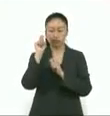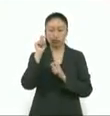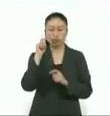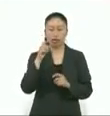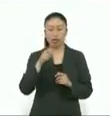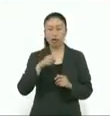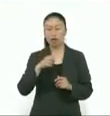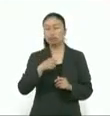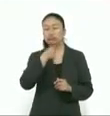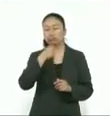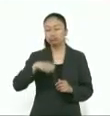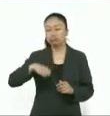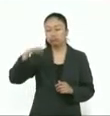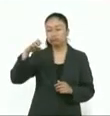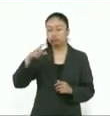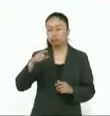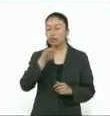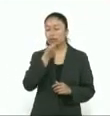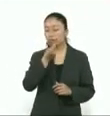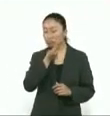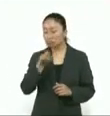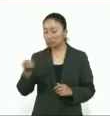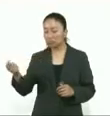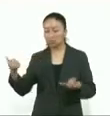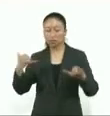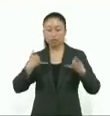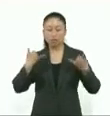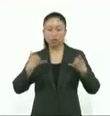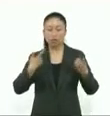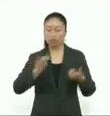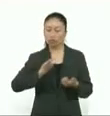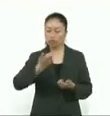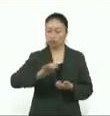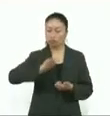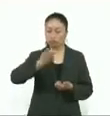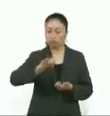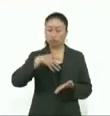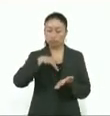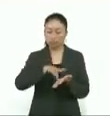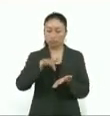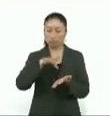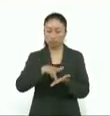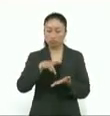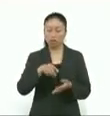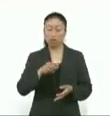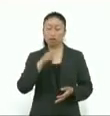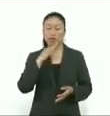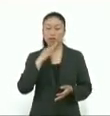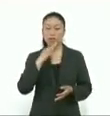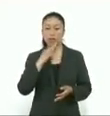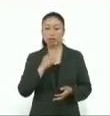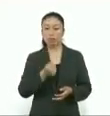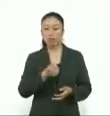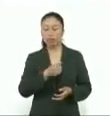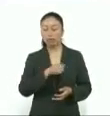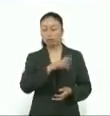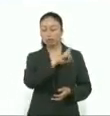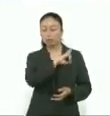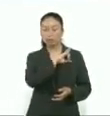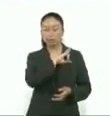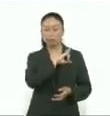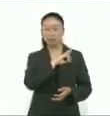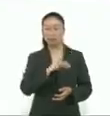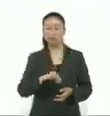niñas y niños, a los jóvenes estudiantes, los apoyos a las madres solteras, a las jefas de